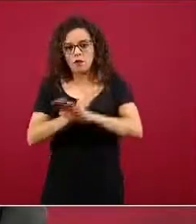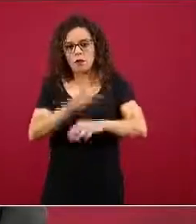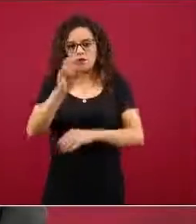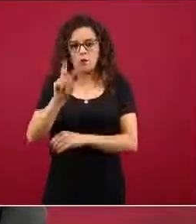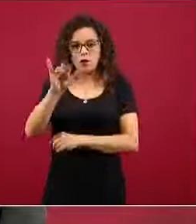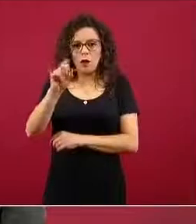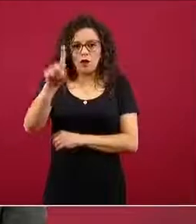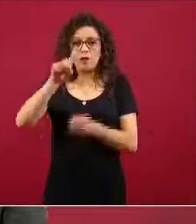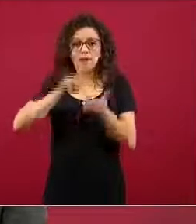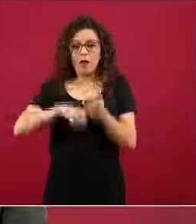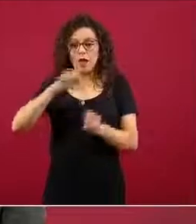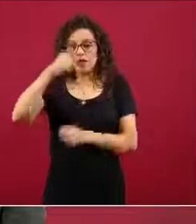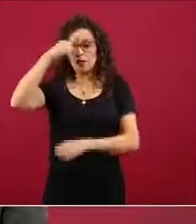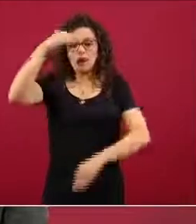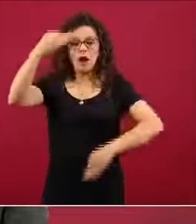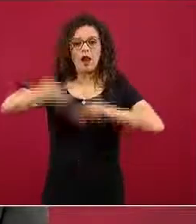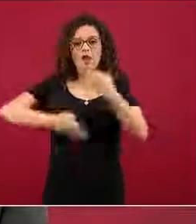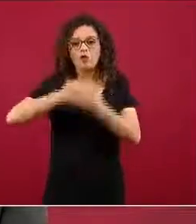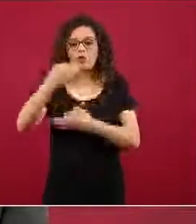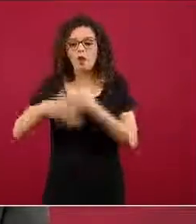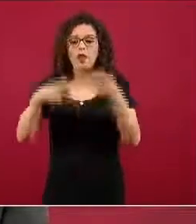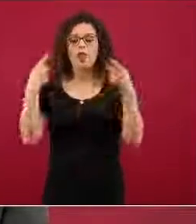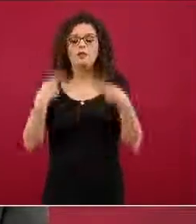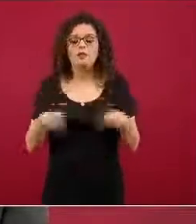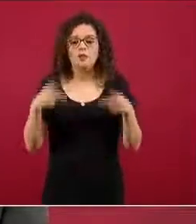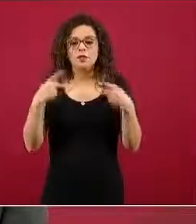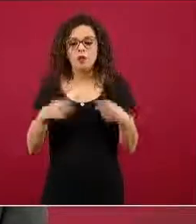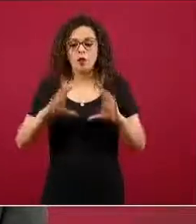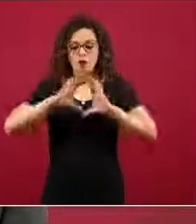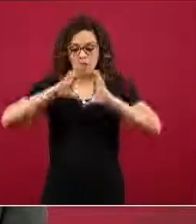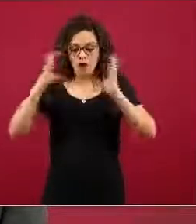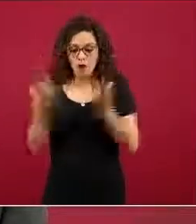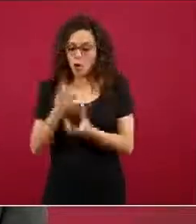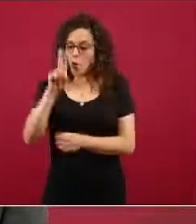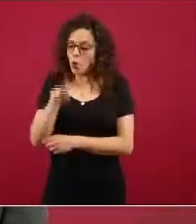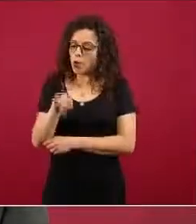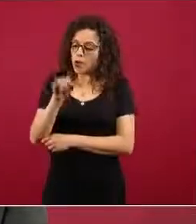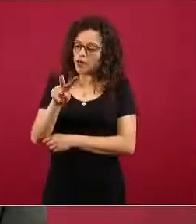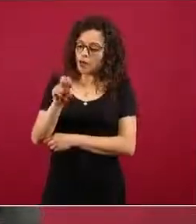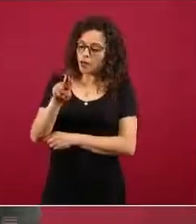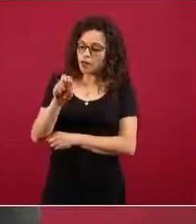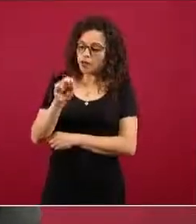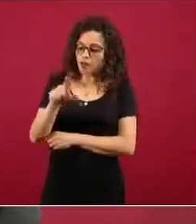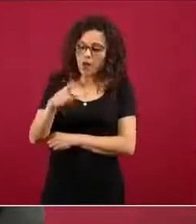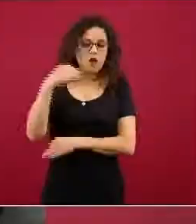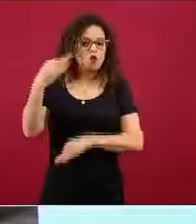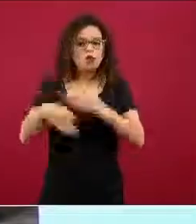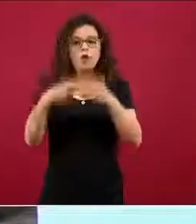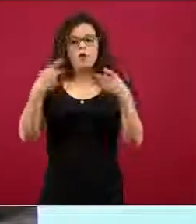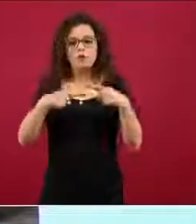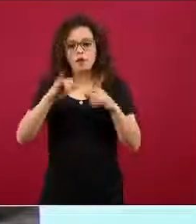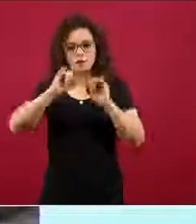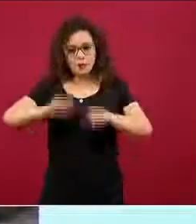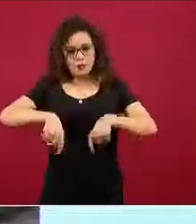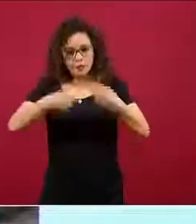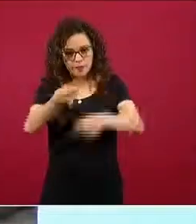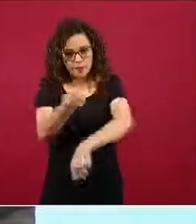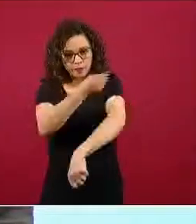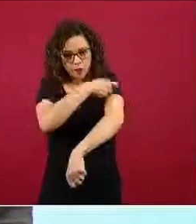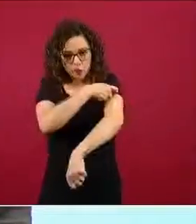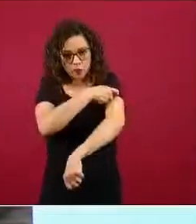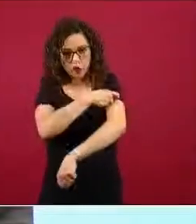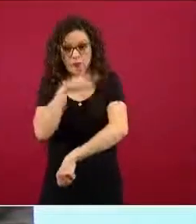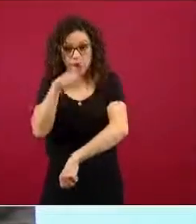cobertura universal. Todas las personas en México son candidatas a recibir la vacuna. La vacuna